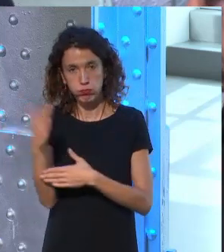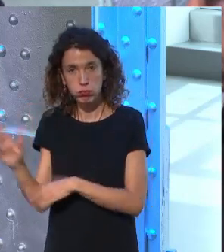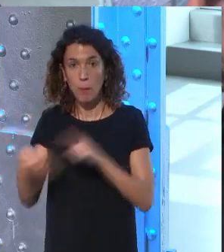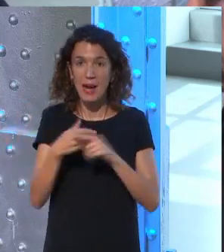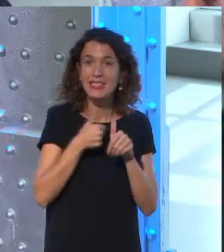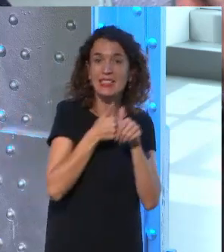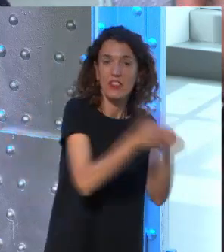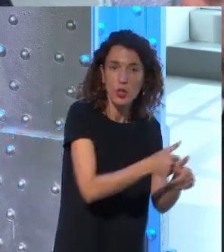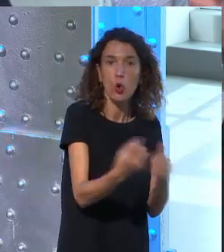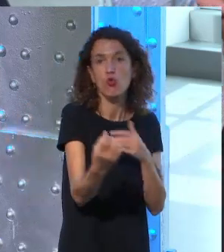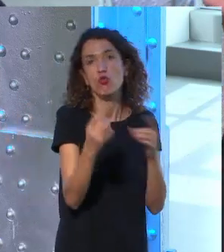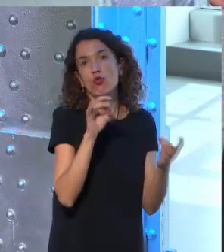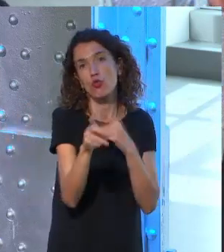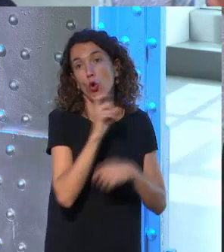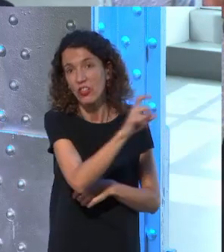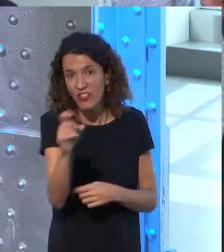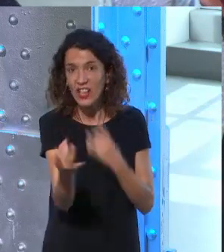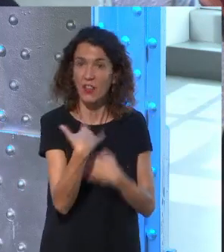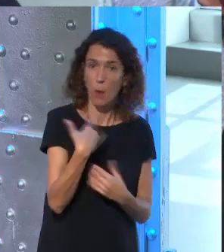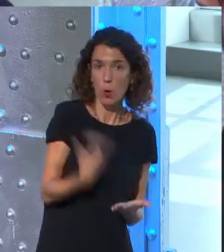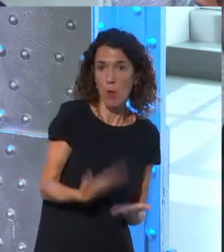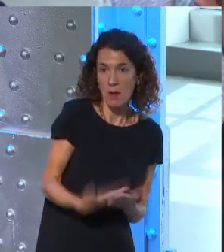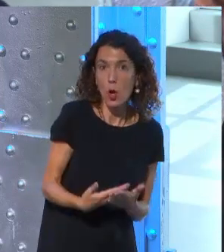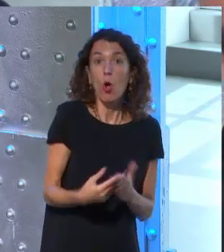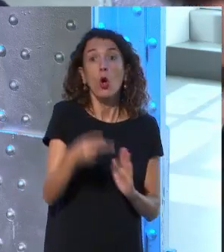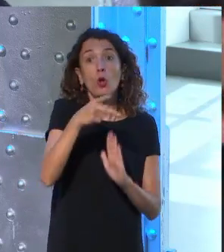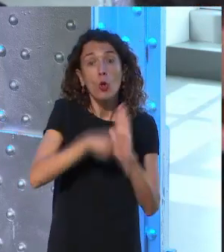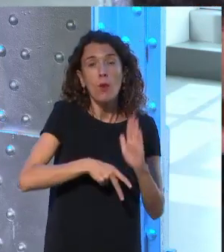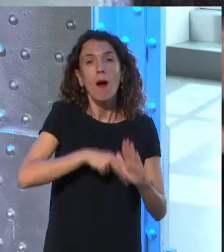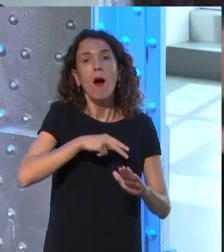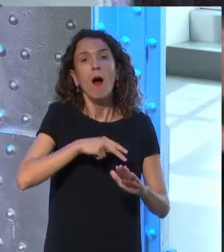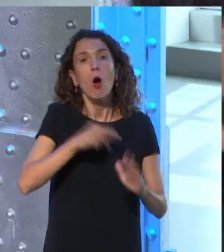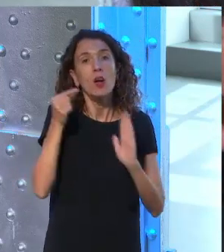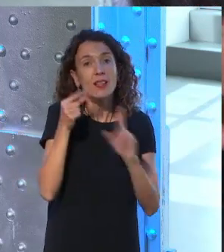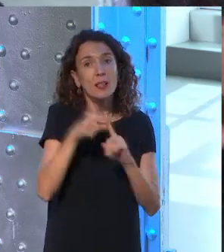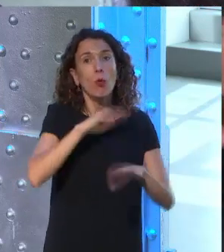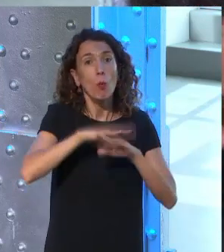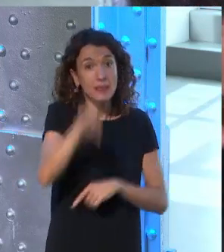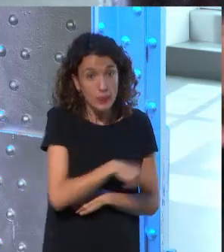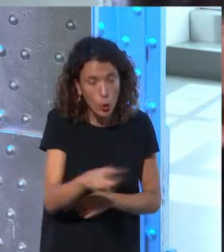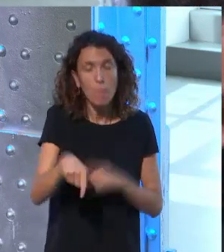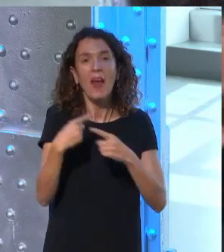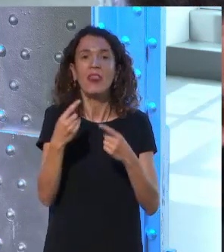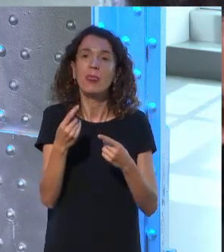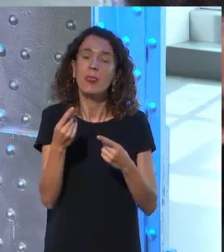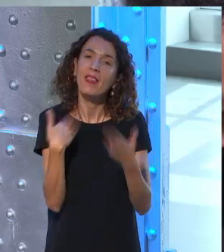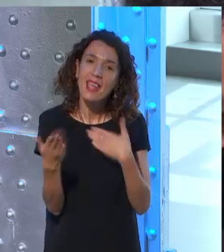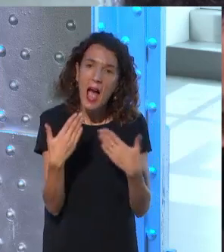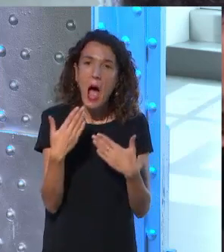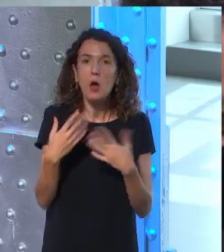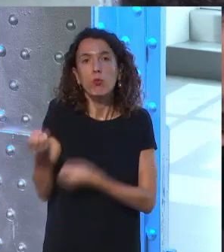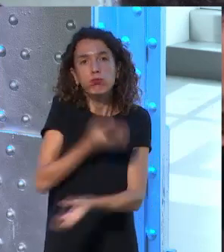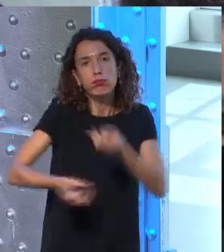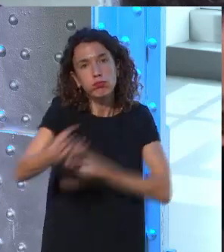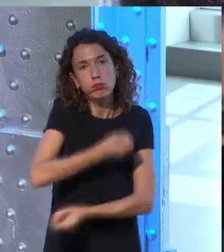seguimiento, notificación y verificación del cumplimiento y un diálogo fluido y constante